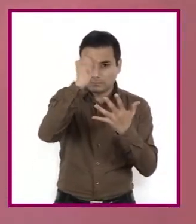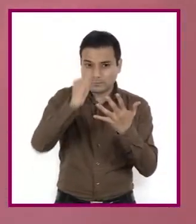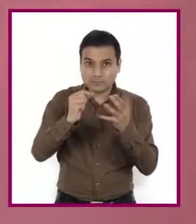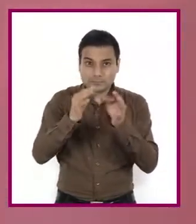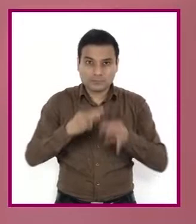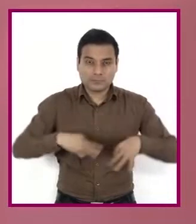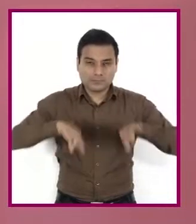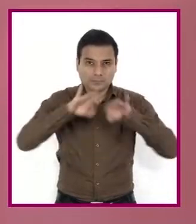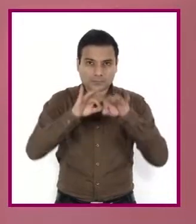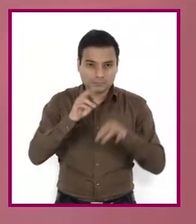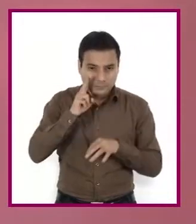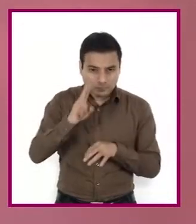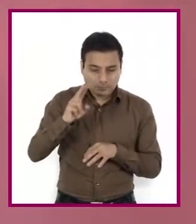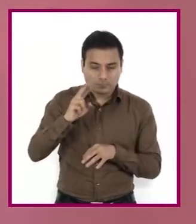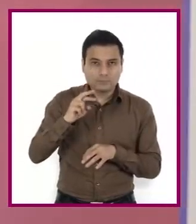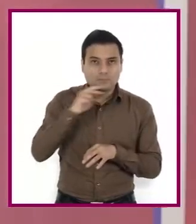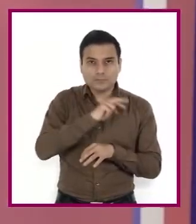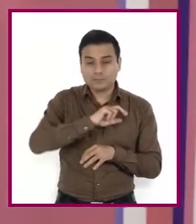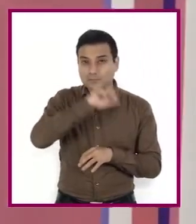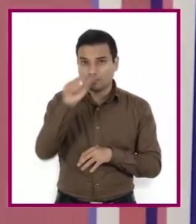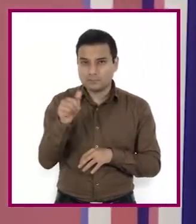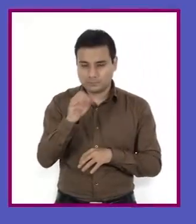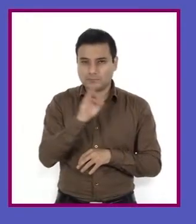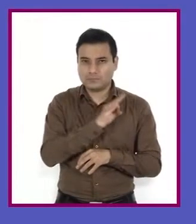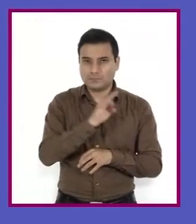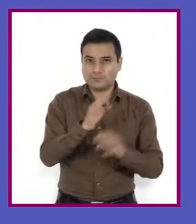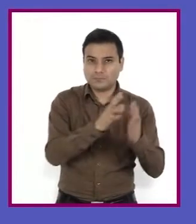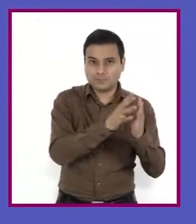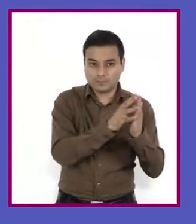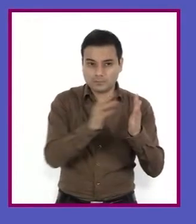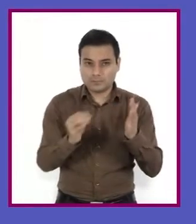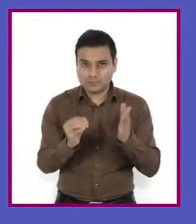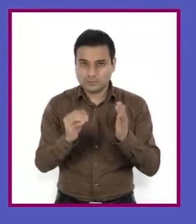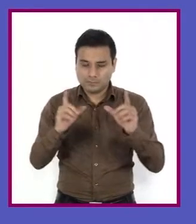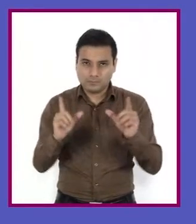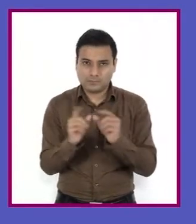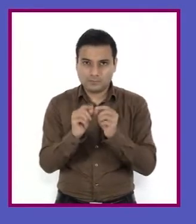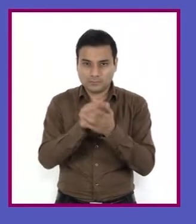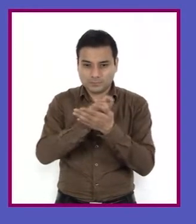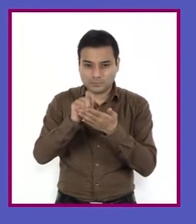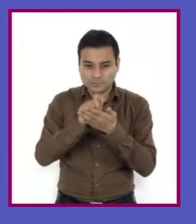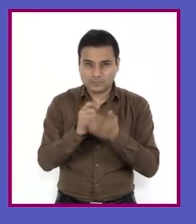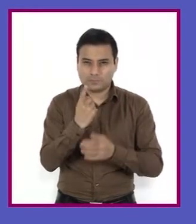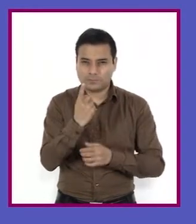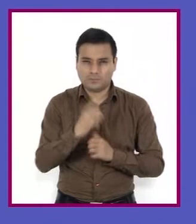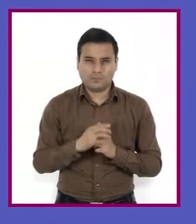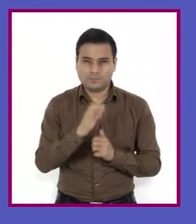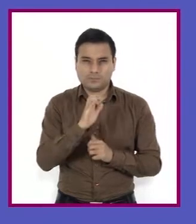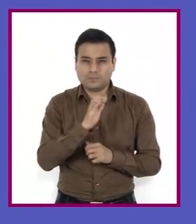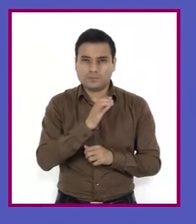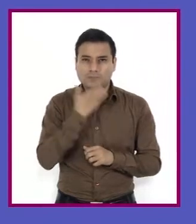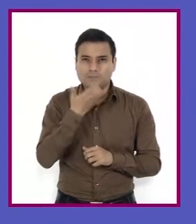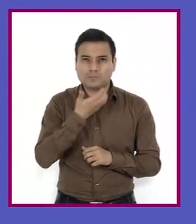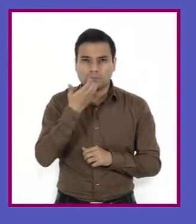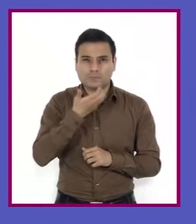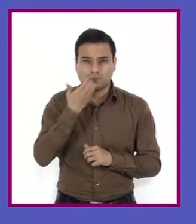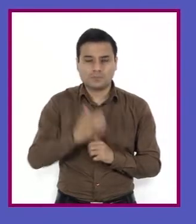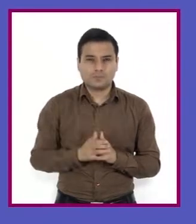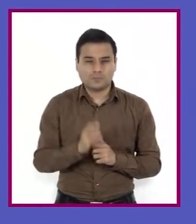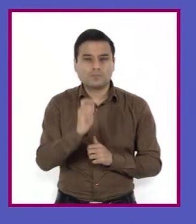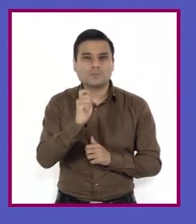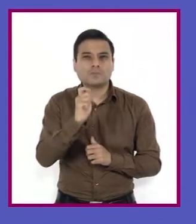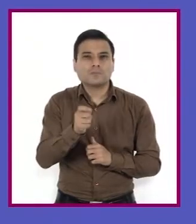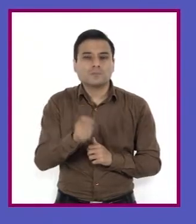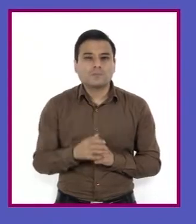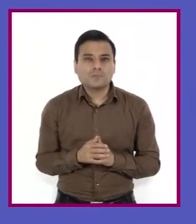un resumen y organizarlo de forma temática. Una de mis prácticas más recurrentes después de subrayar el